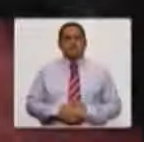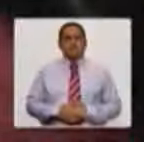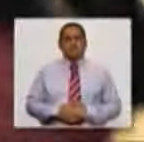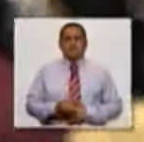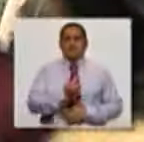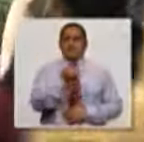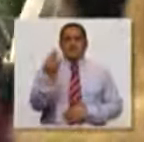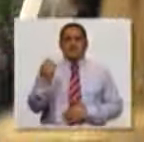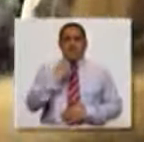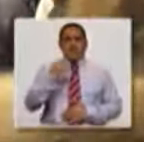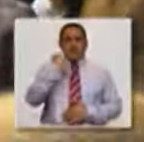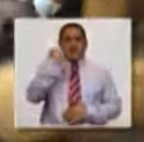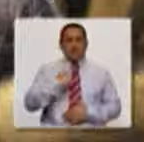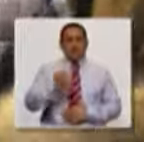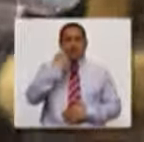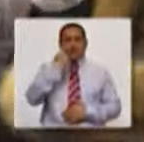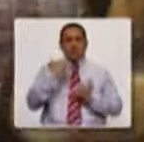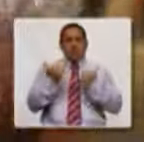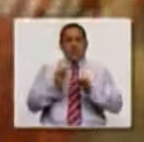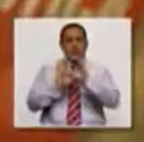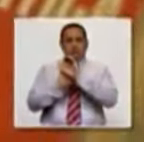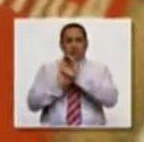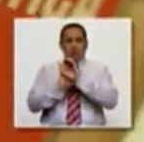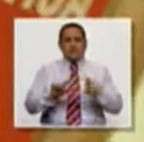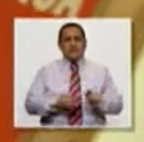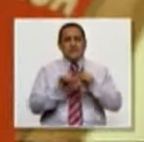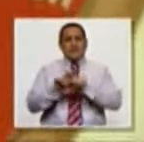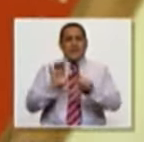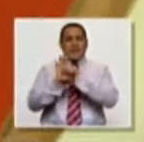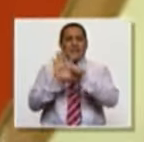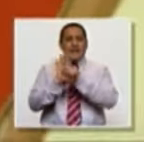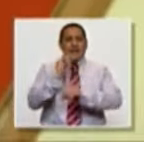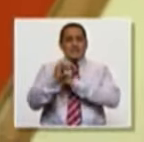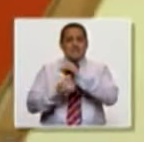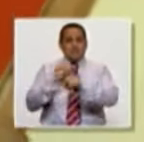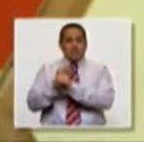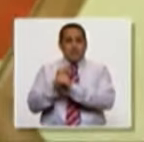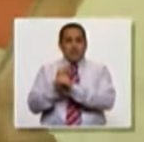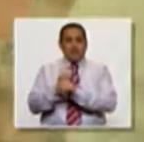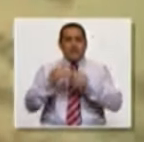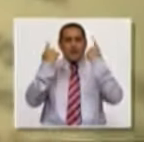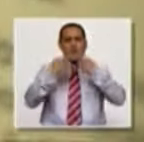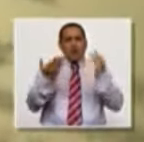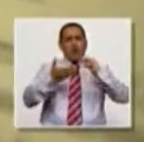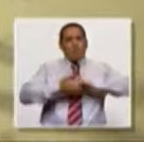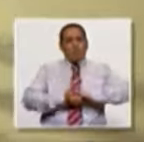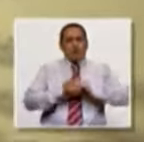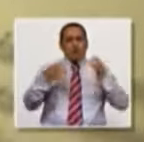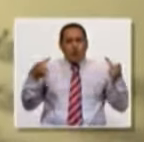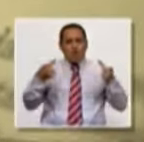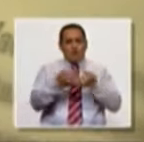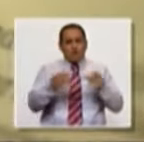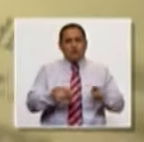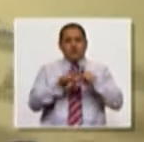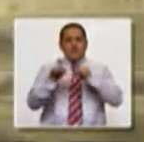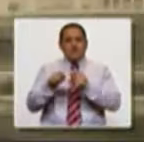Entre todos los derechos reconocidos en la Constitución y la legalidad internacional, mediante convenios y convenciones de